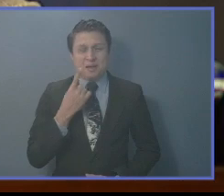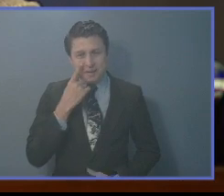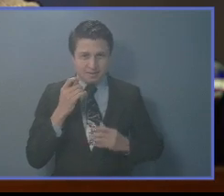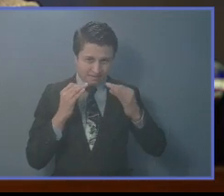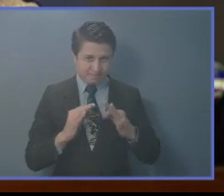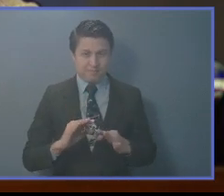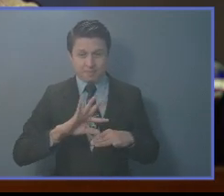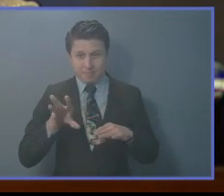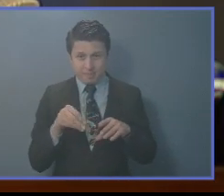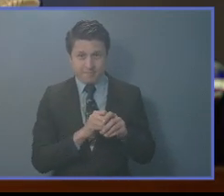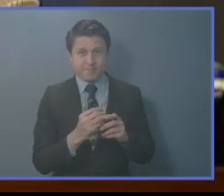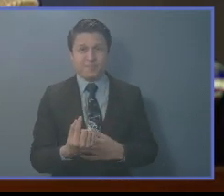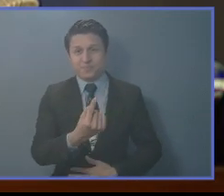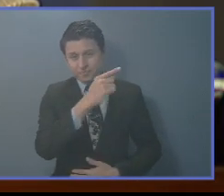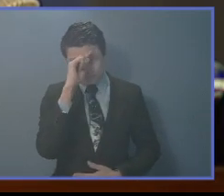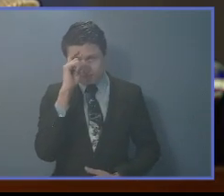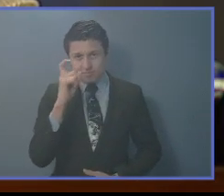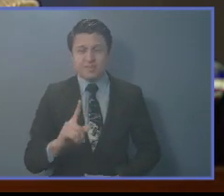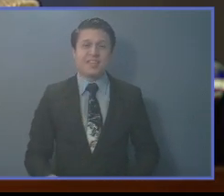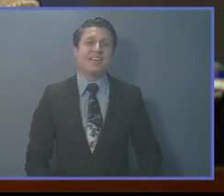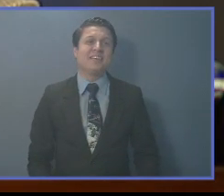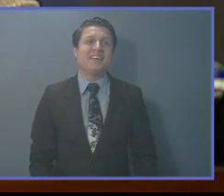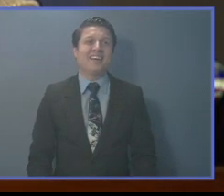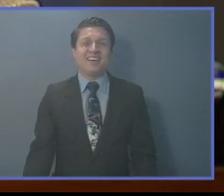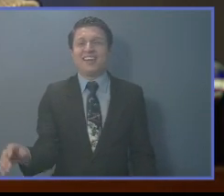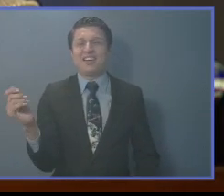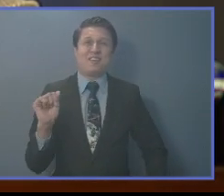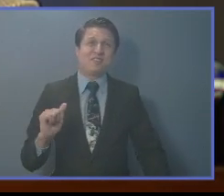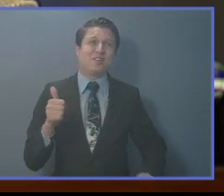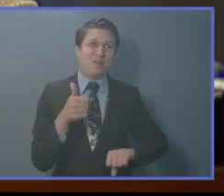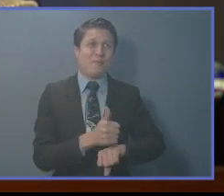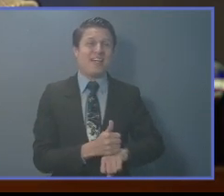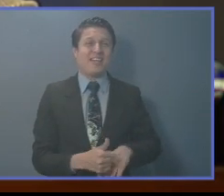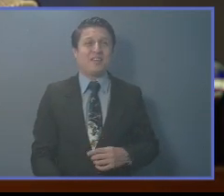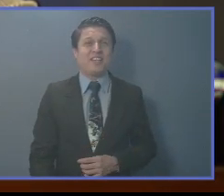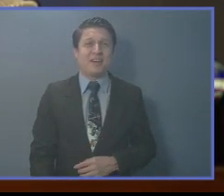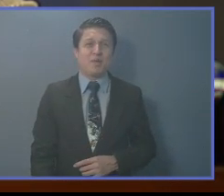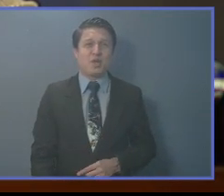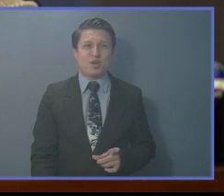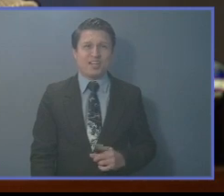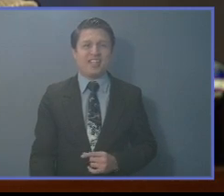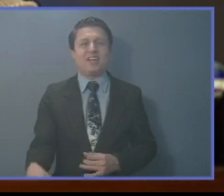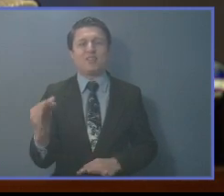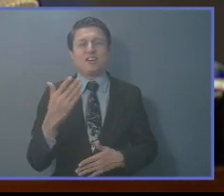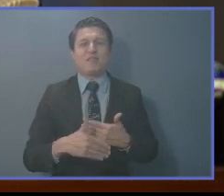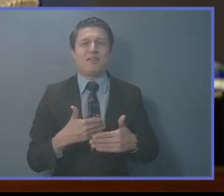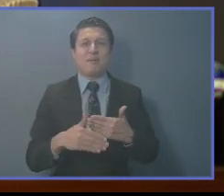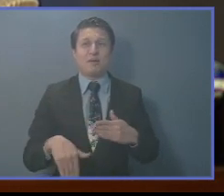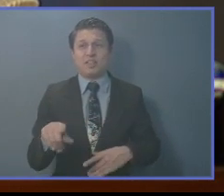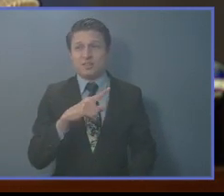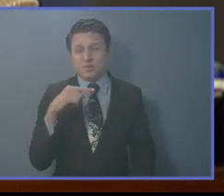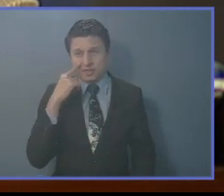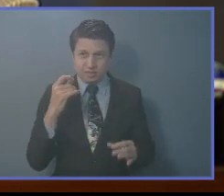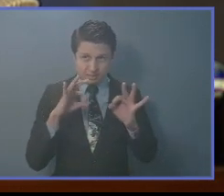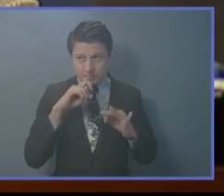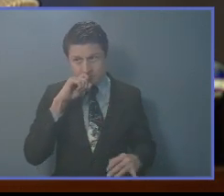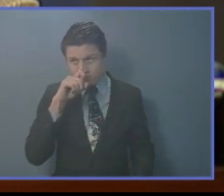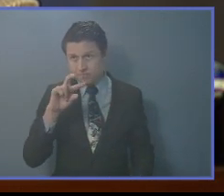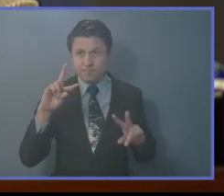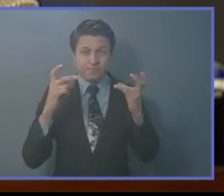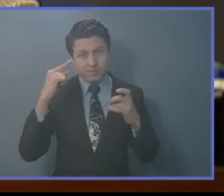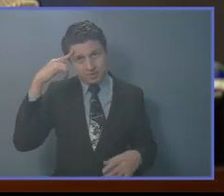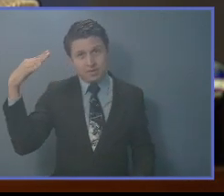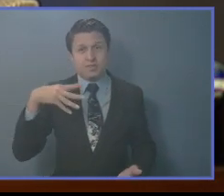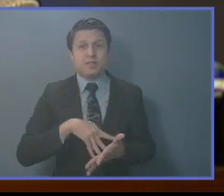incorporación laboral. Creación del Comité Interinstitucional y Multidisciplinario Contralor de las Políticas